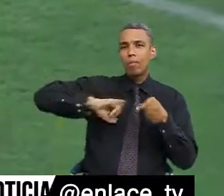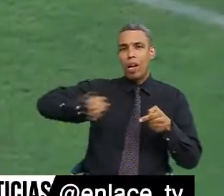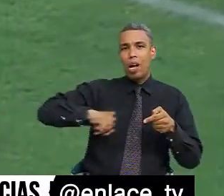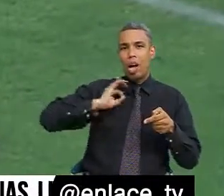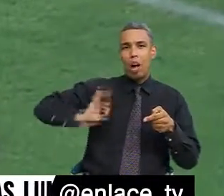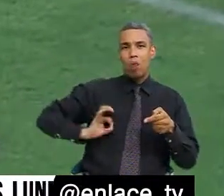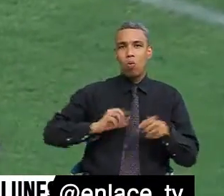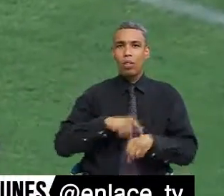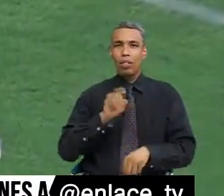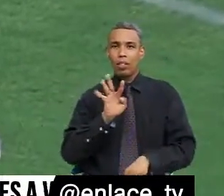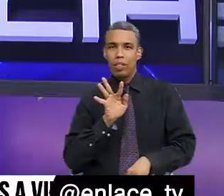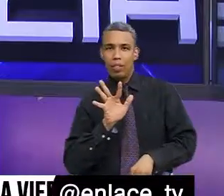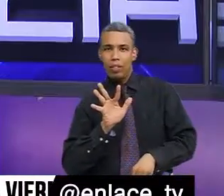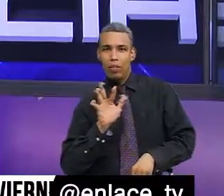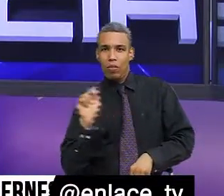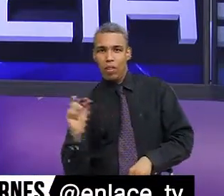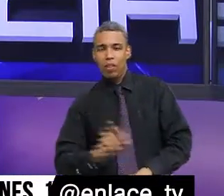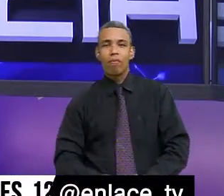5:30.